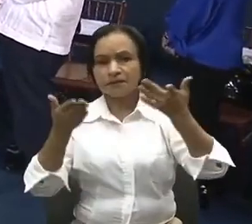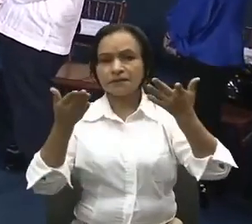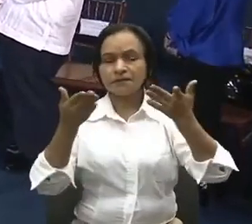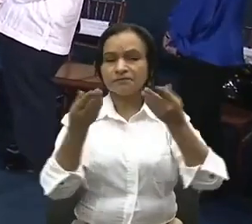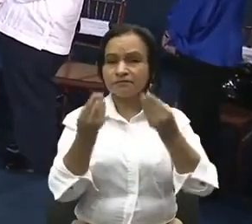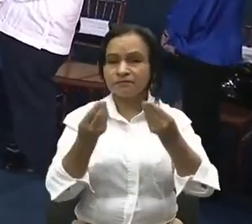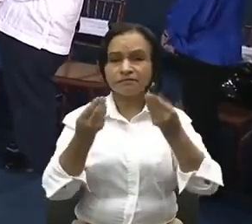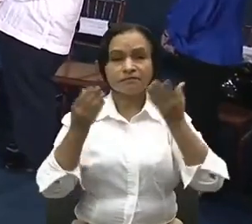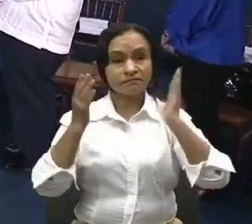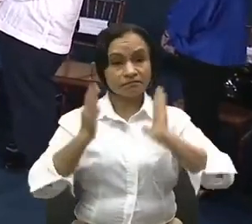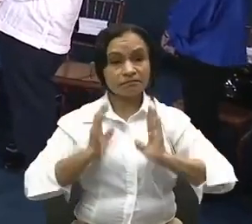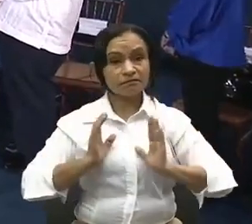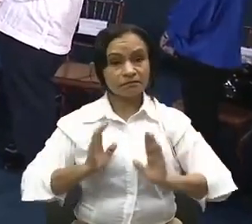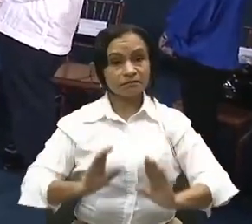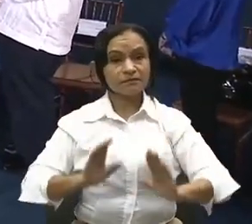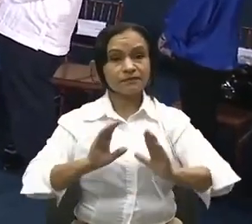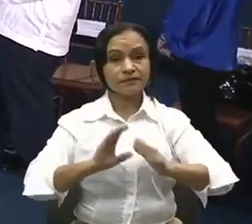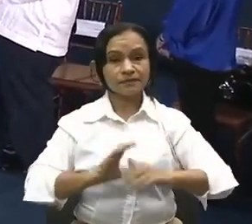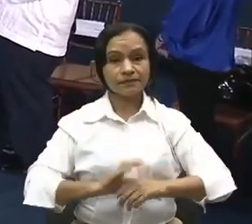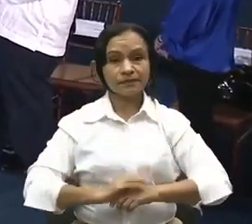ciegos.